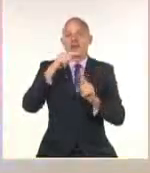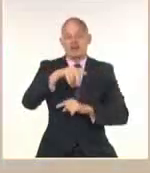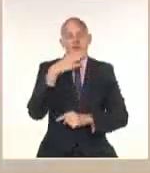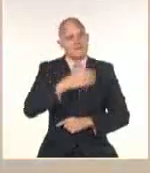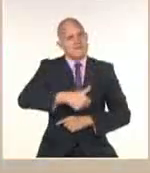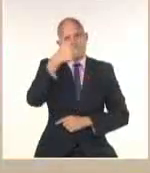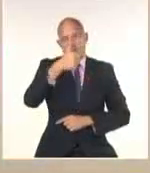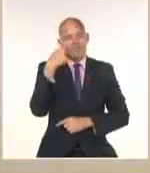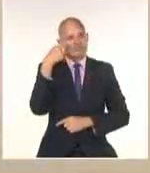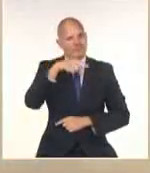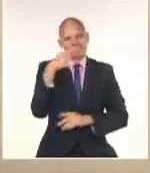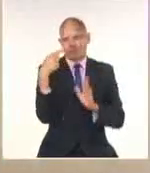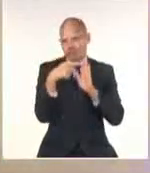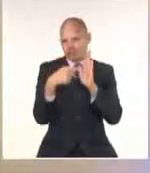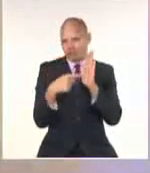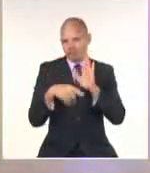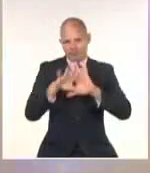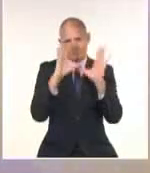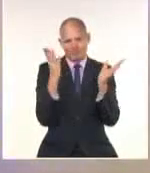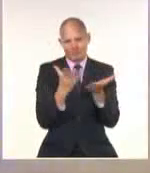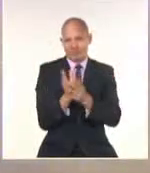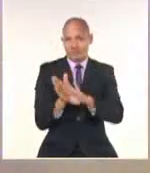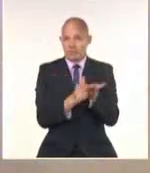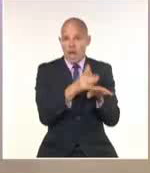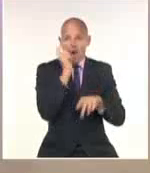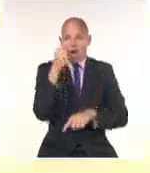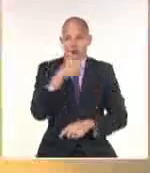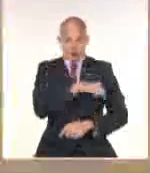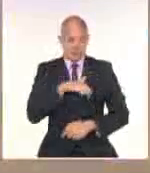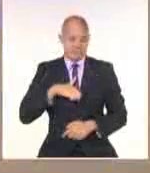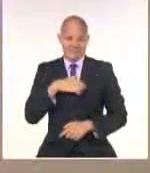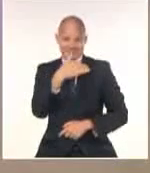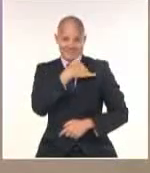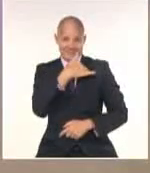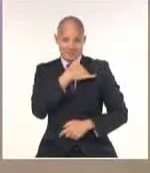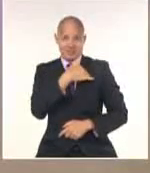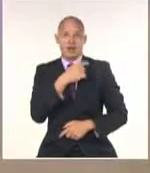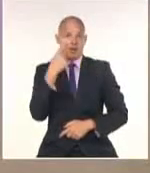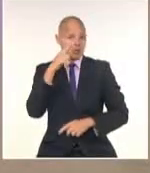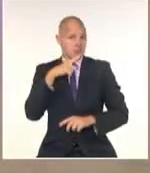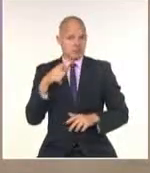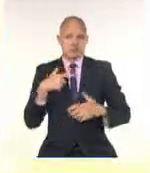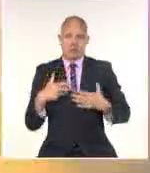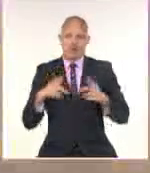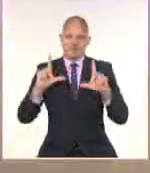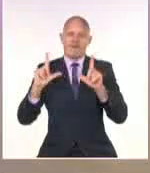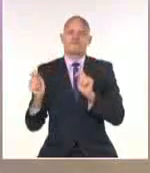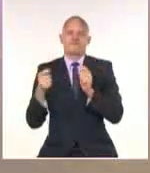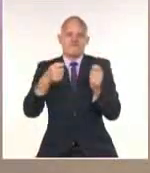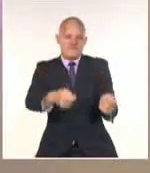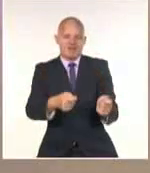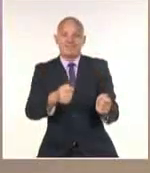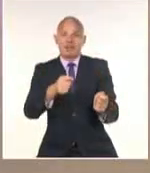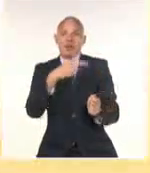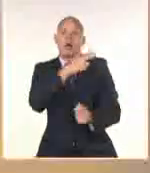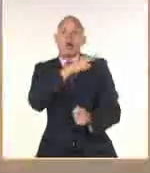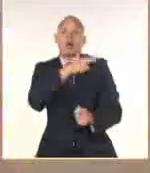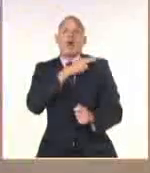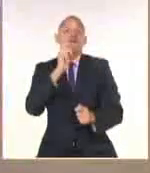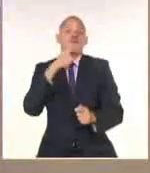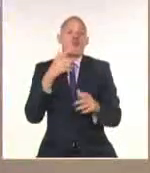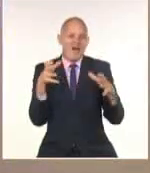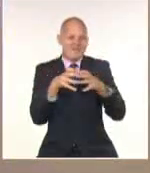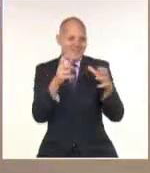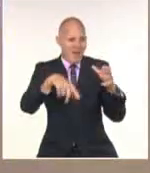integral. De manos del general de división Víctor Rojo Ramos, miembro del Comité Central del Partido y jefe de la Dirección Política